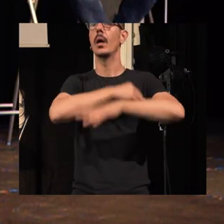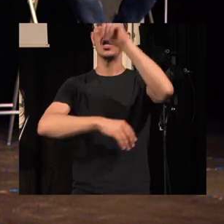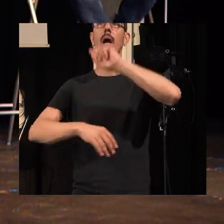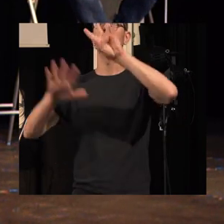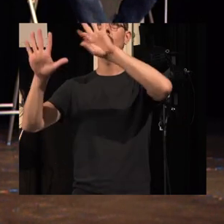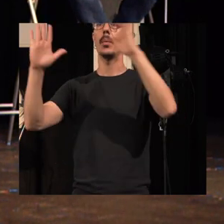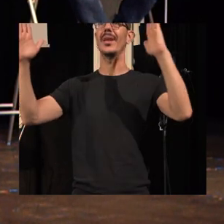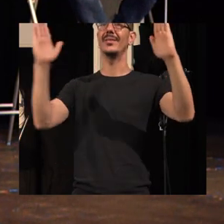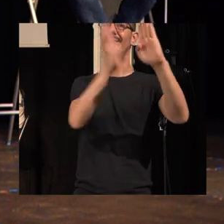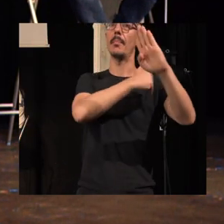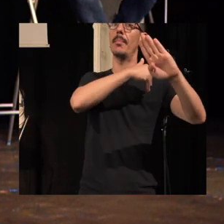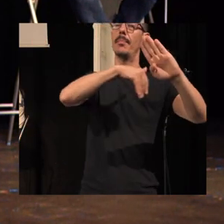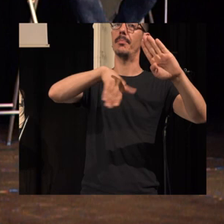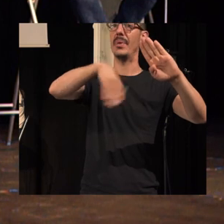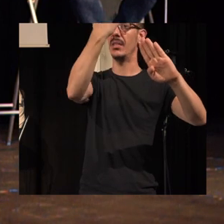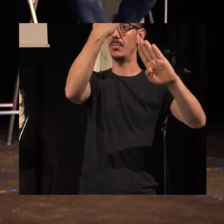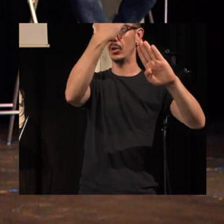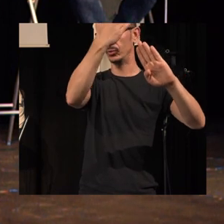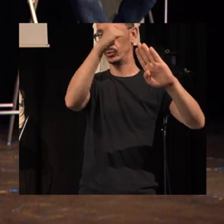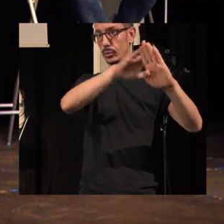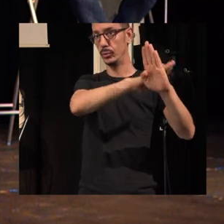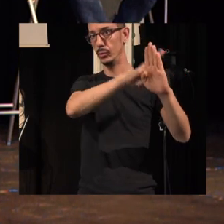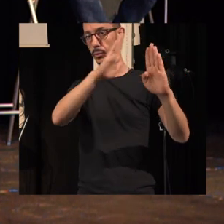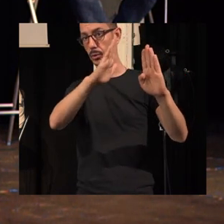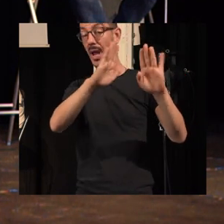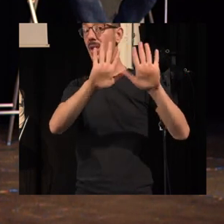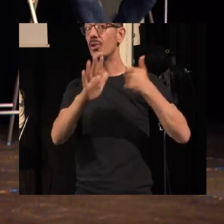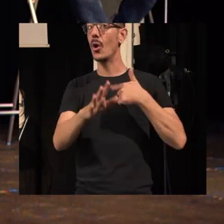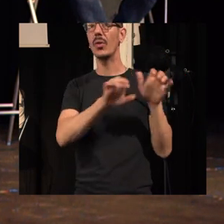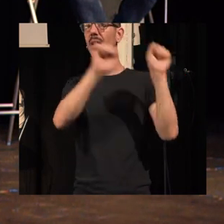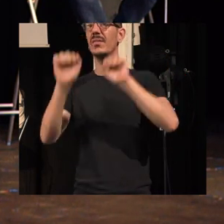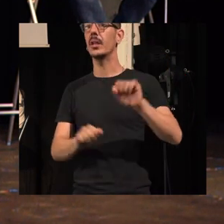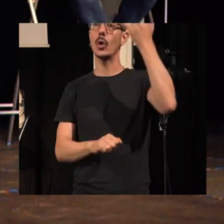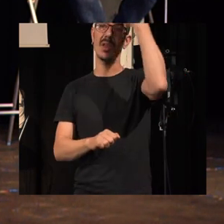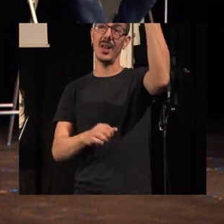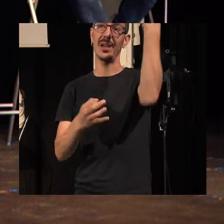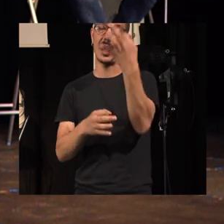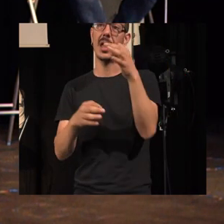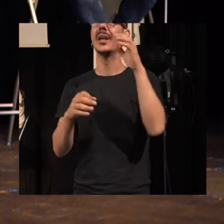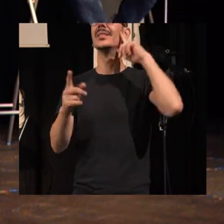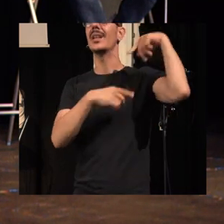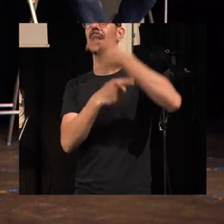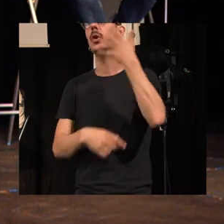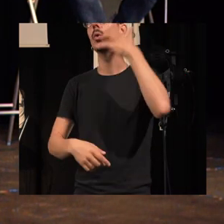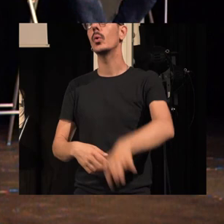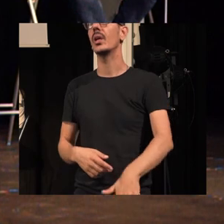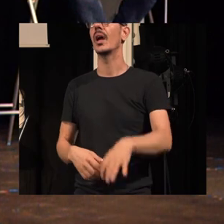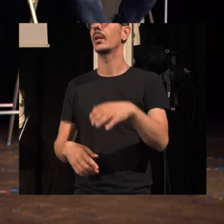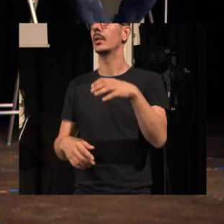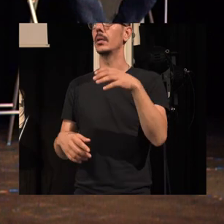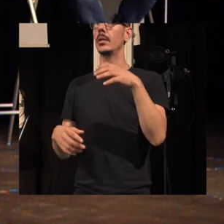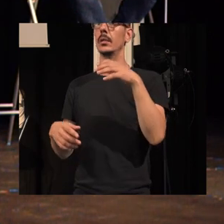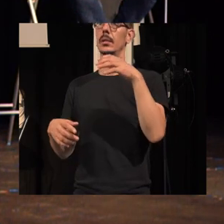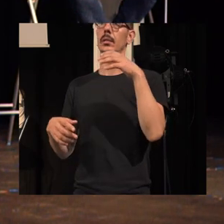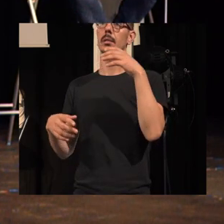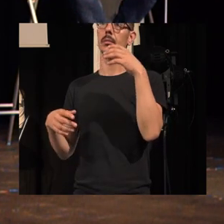90. Creo que la tradición, o defiendo profundamente que esa tradición queer, tan denostada por cierto